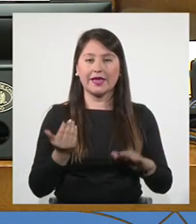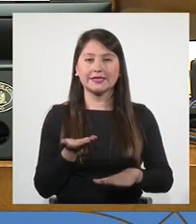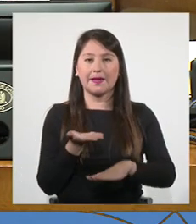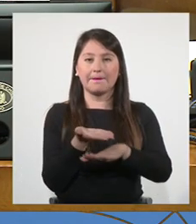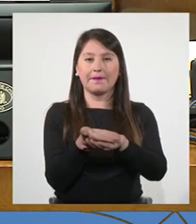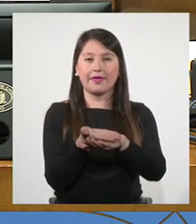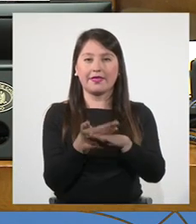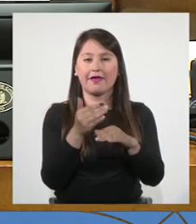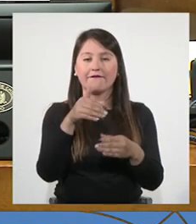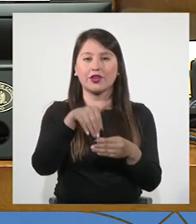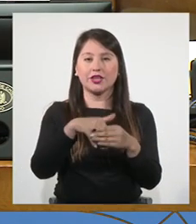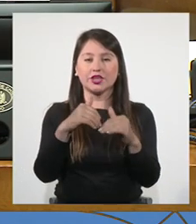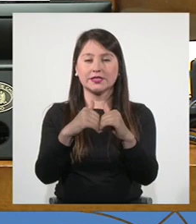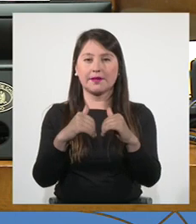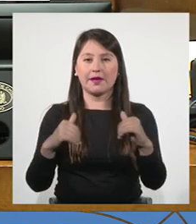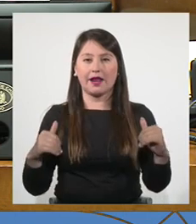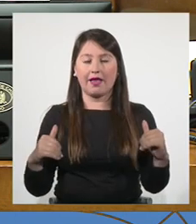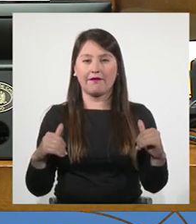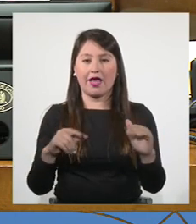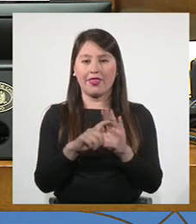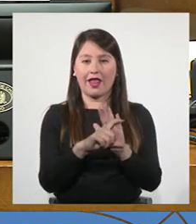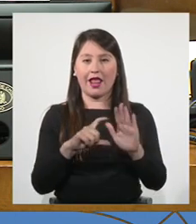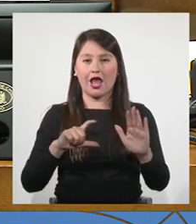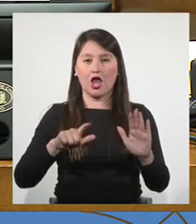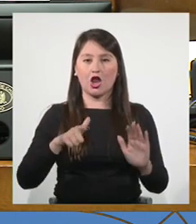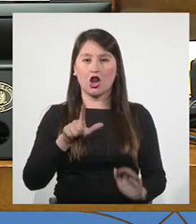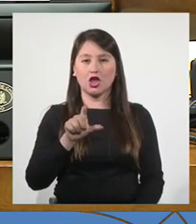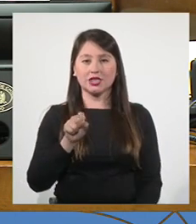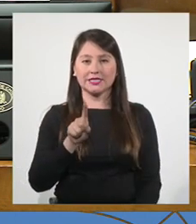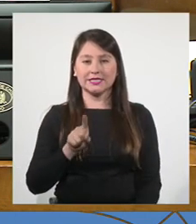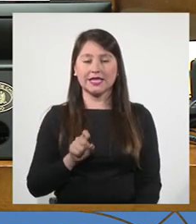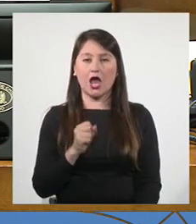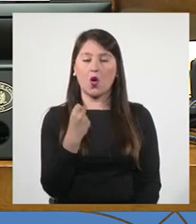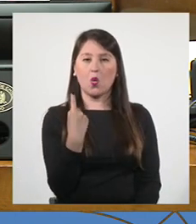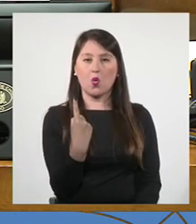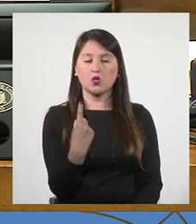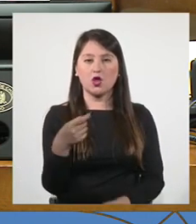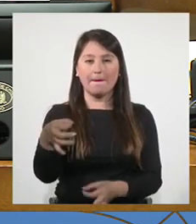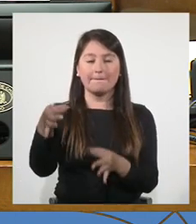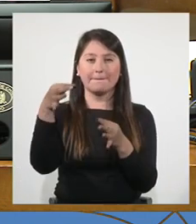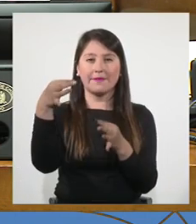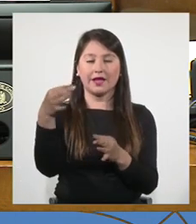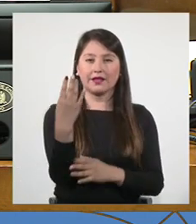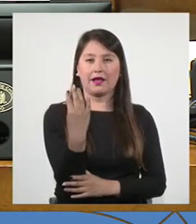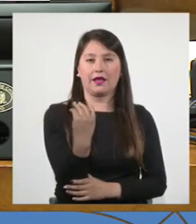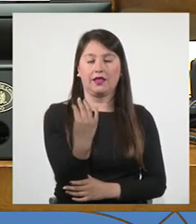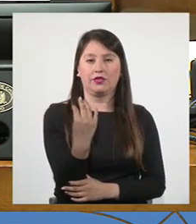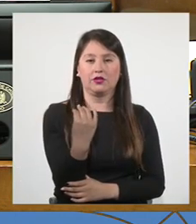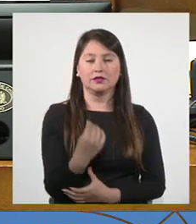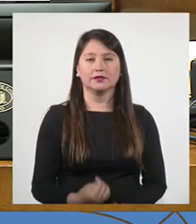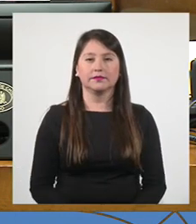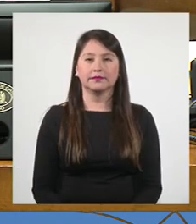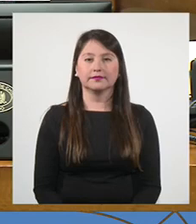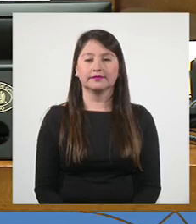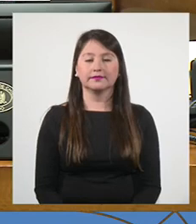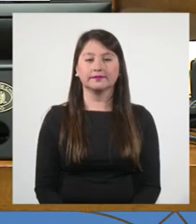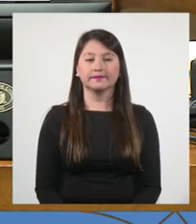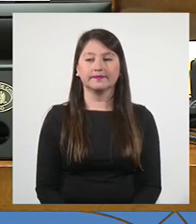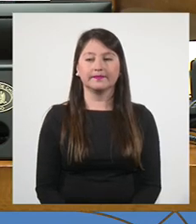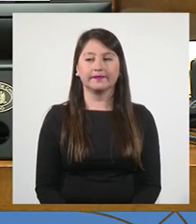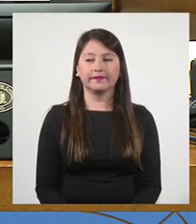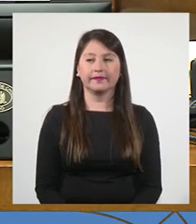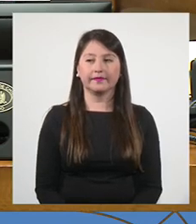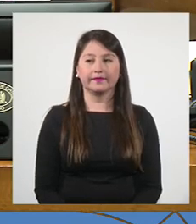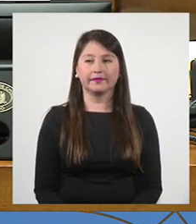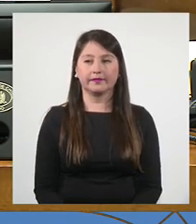solicita votación separada de la glosa 1, que está en la página 14 del informe.